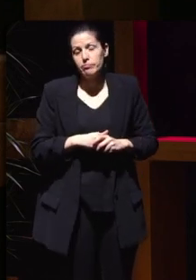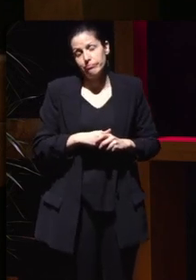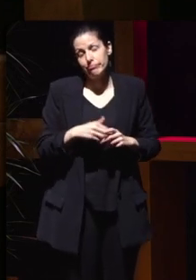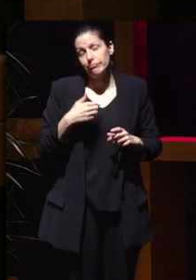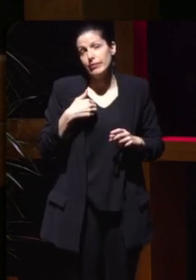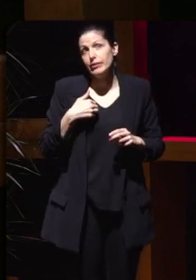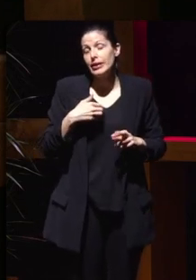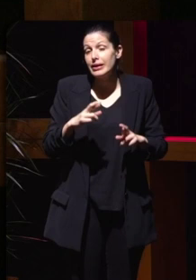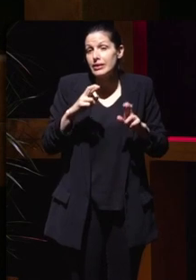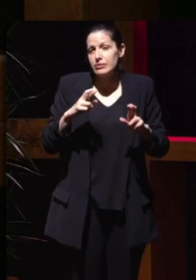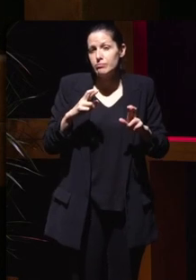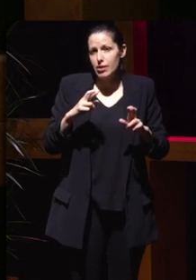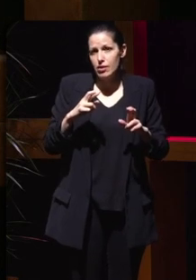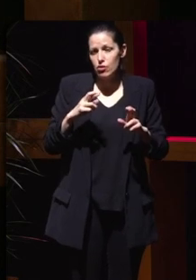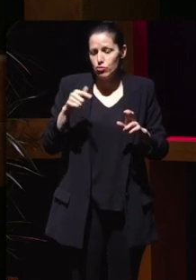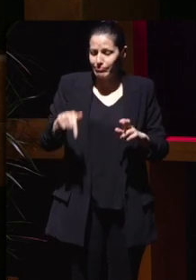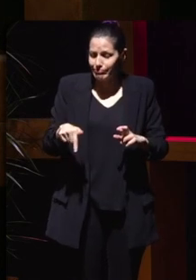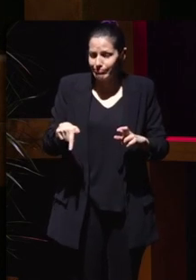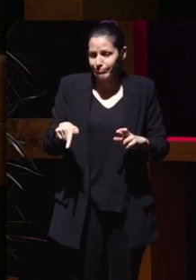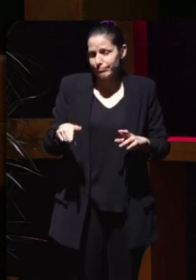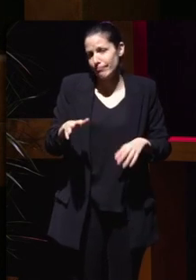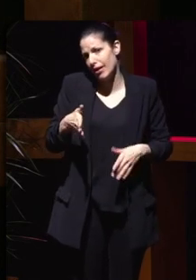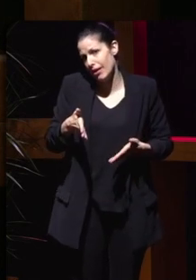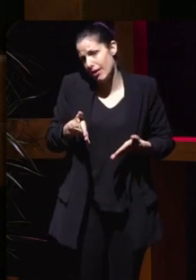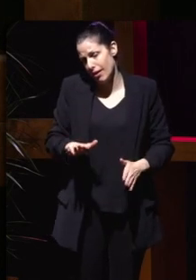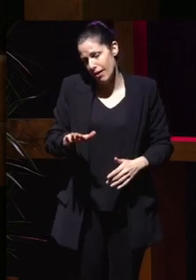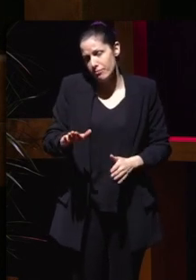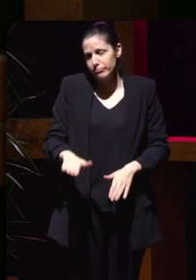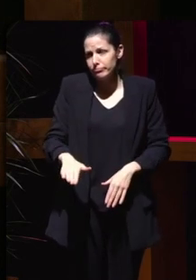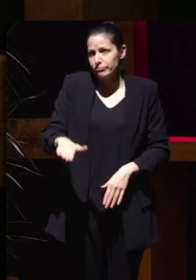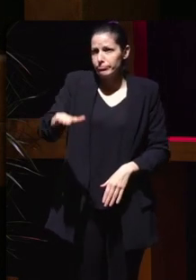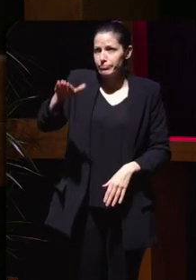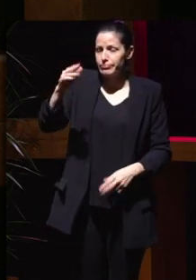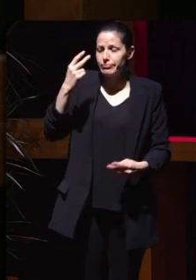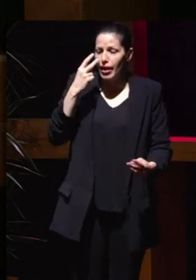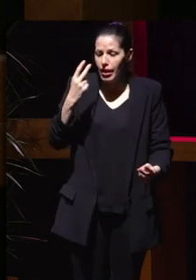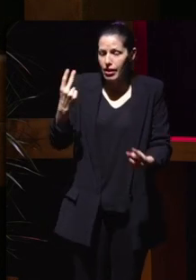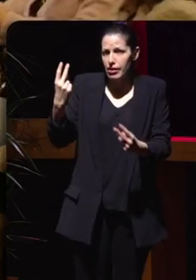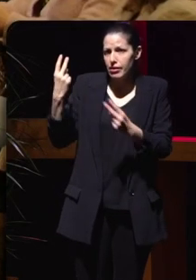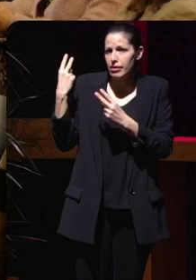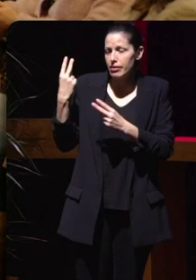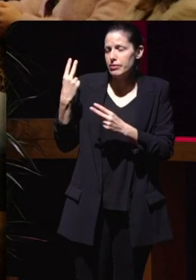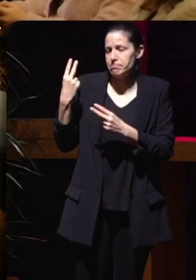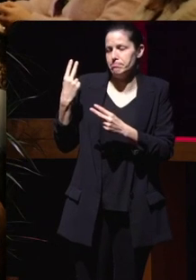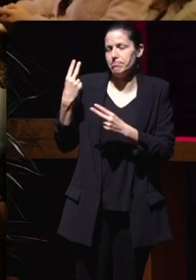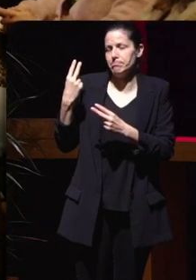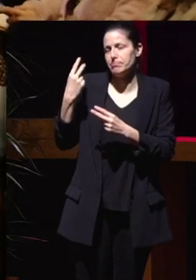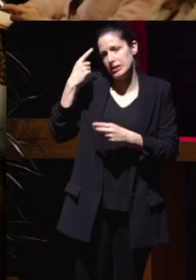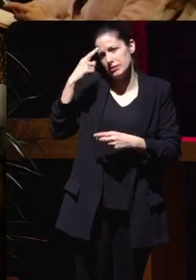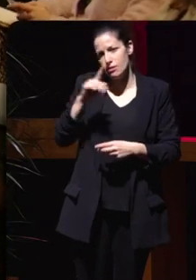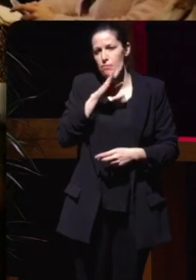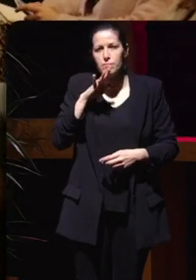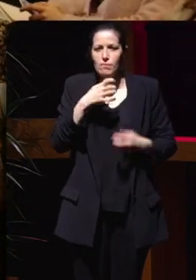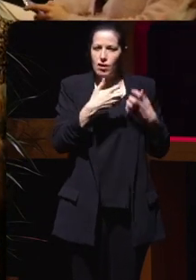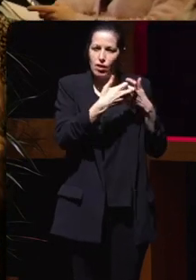mire atrás Pues que besa que tengo pues un Ana y que loiza un aboga queloisa amigas parientes que bueno